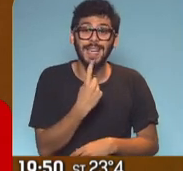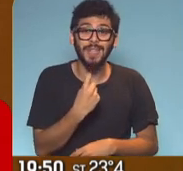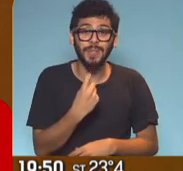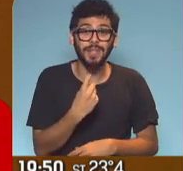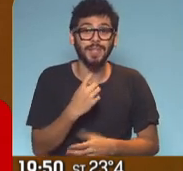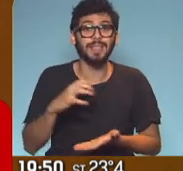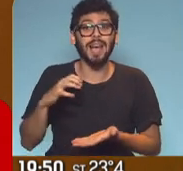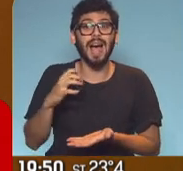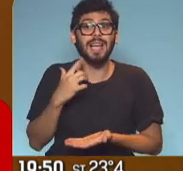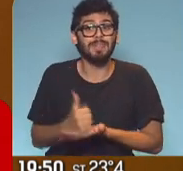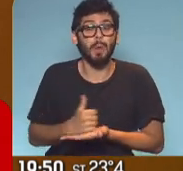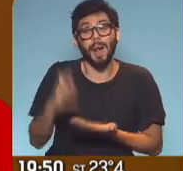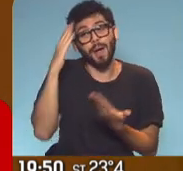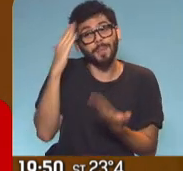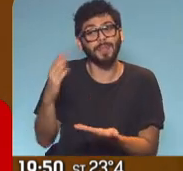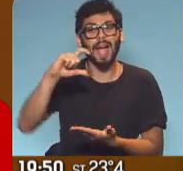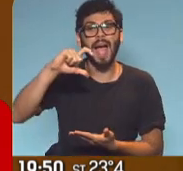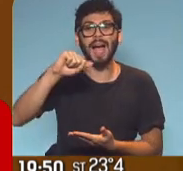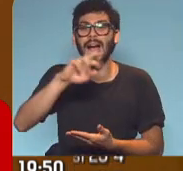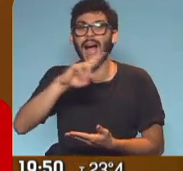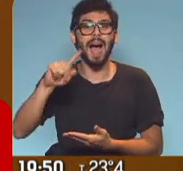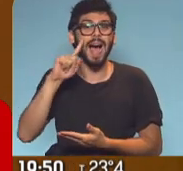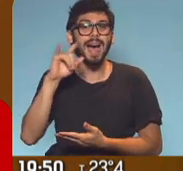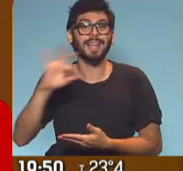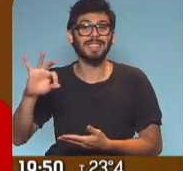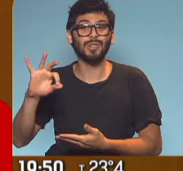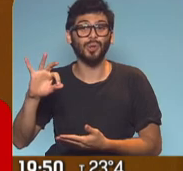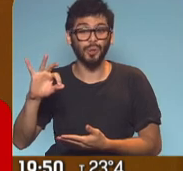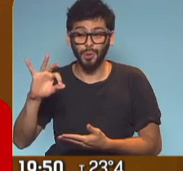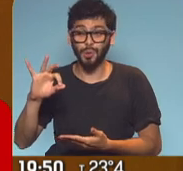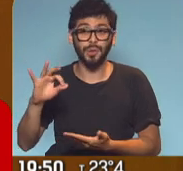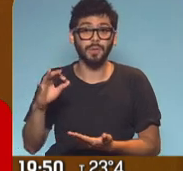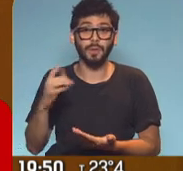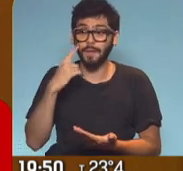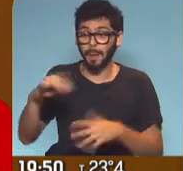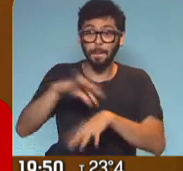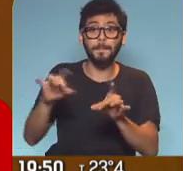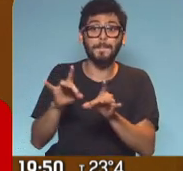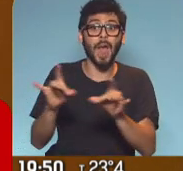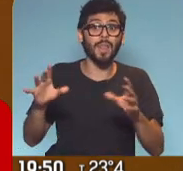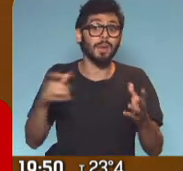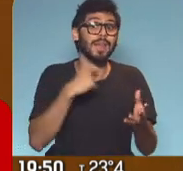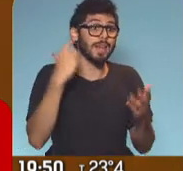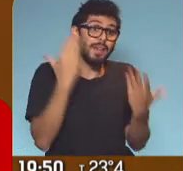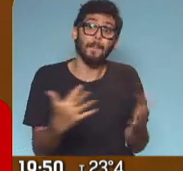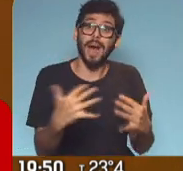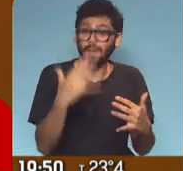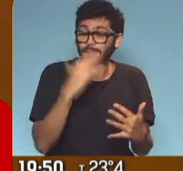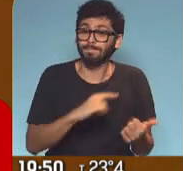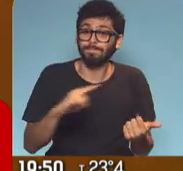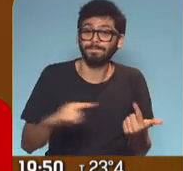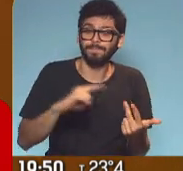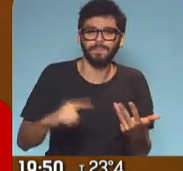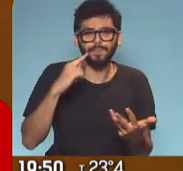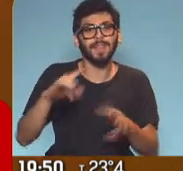homenajear a Amadeo Carrizo, ¿no? Fíjate lo que alteró la pandemia. Bueno, fue el día, se volvió a presentar